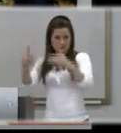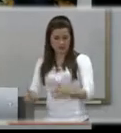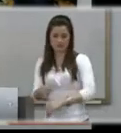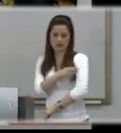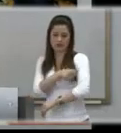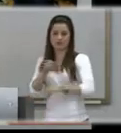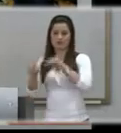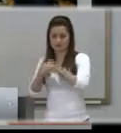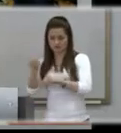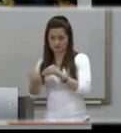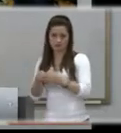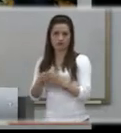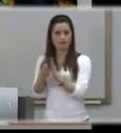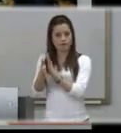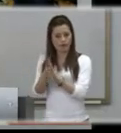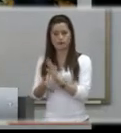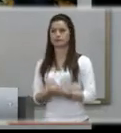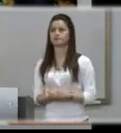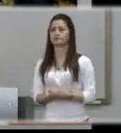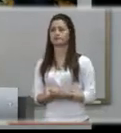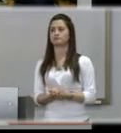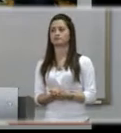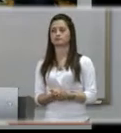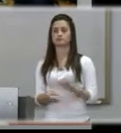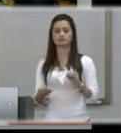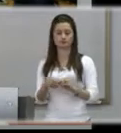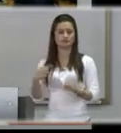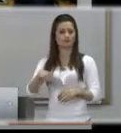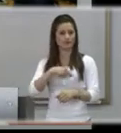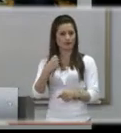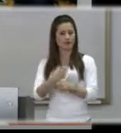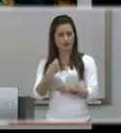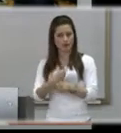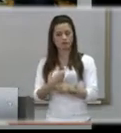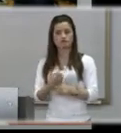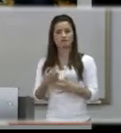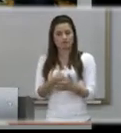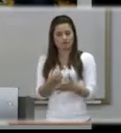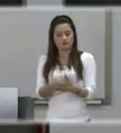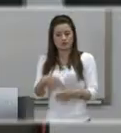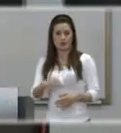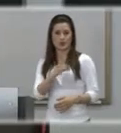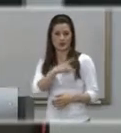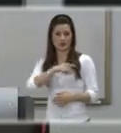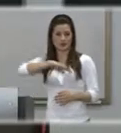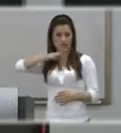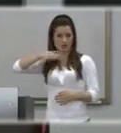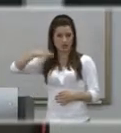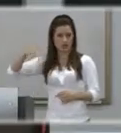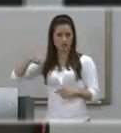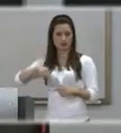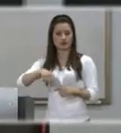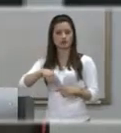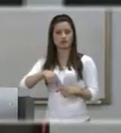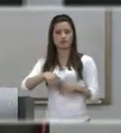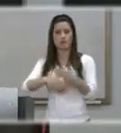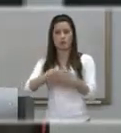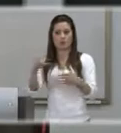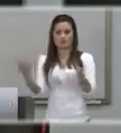Y también uno de nuestros trabajos es impulsar para que la Universidad de los Andes sea también un campus más